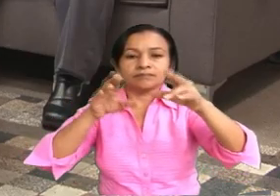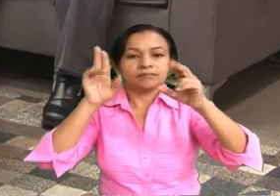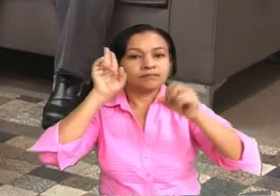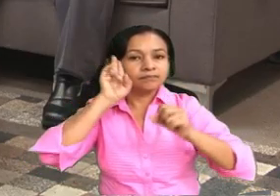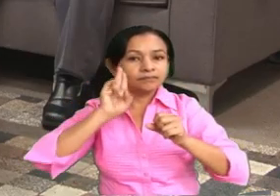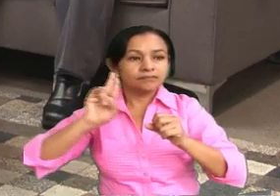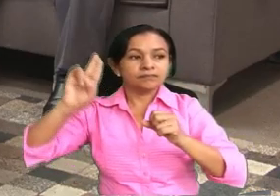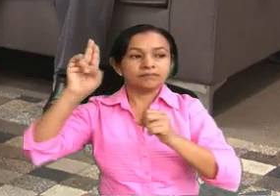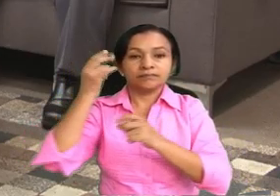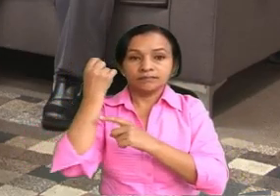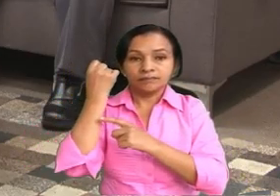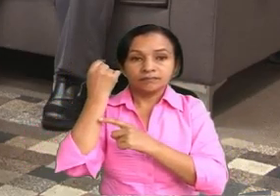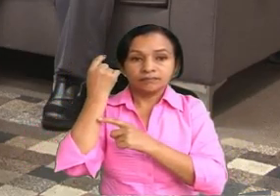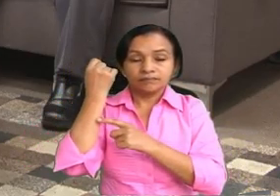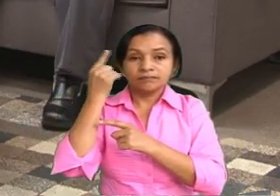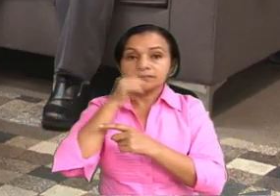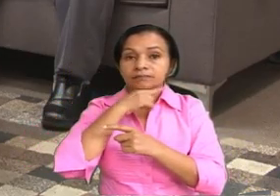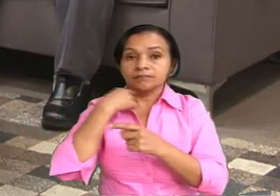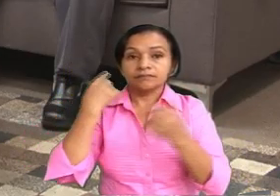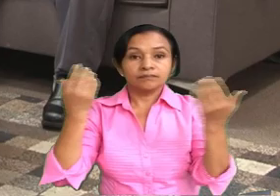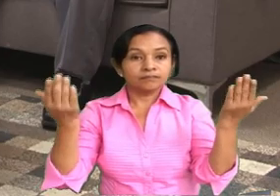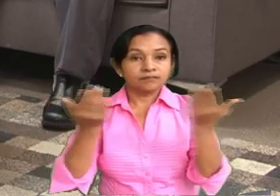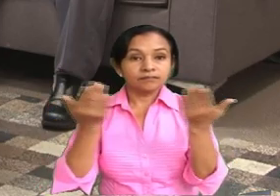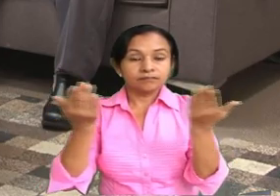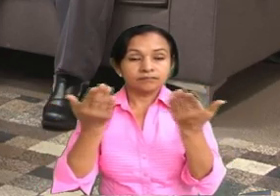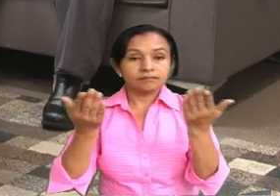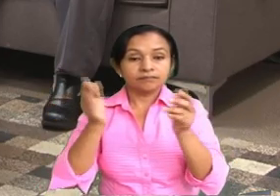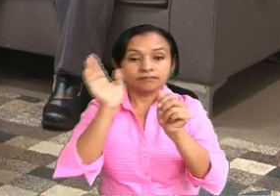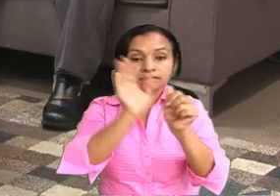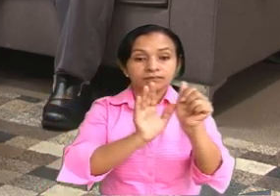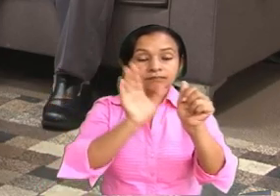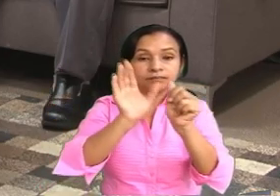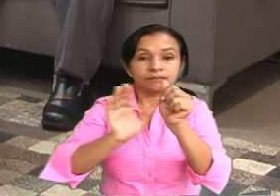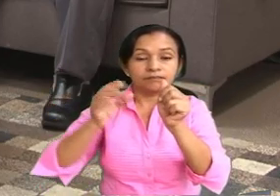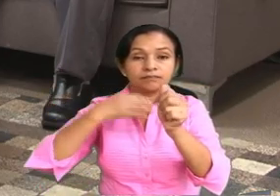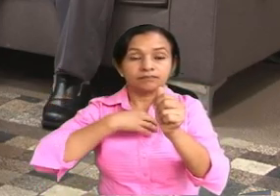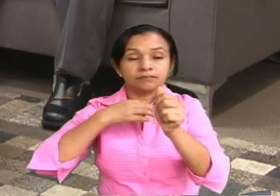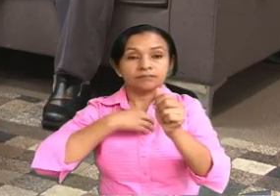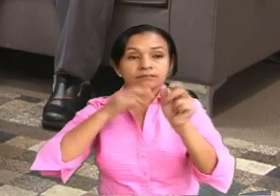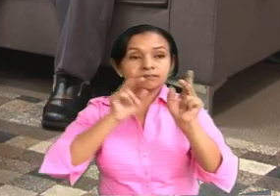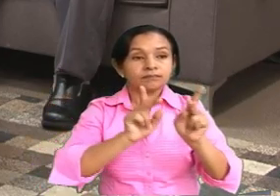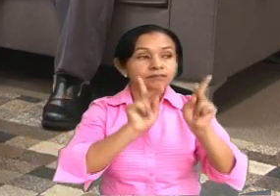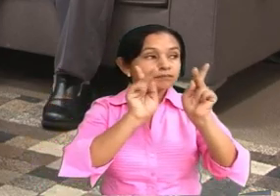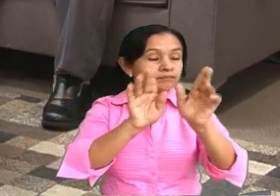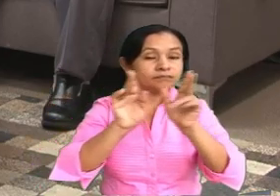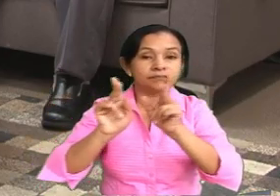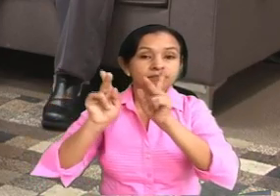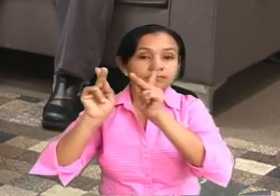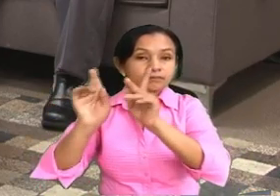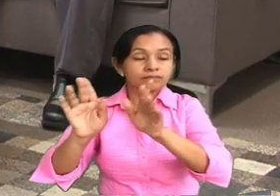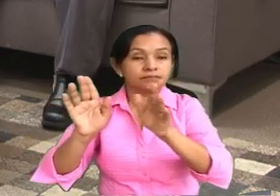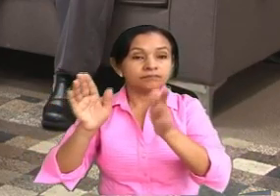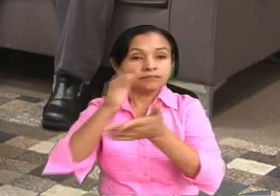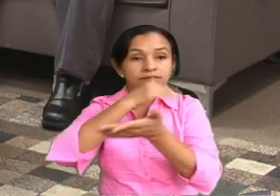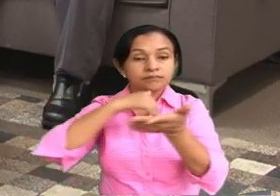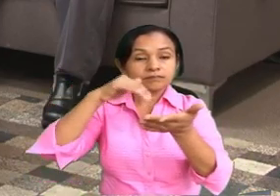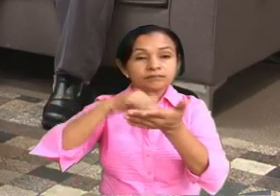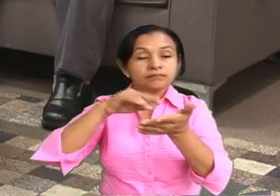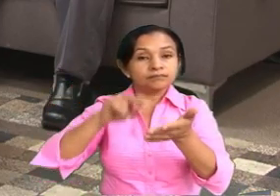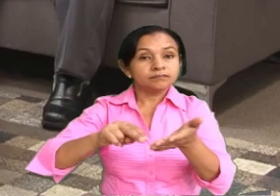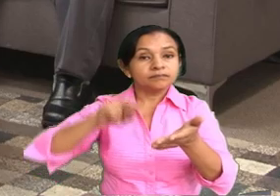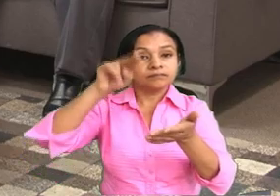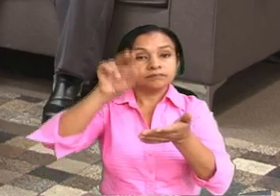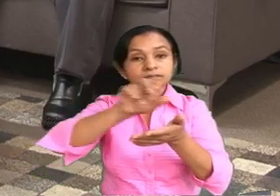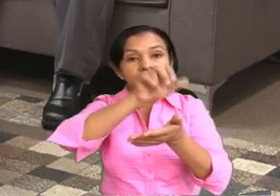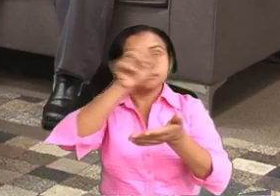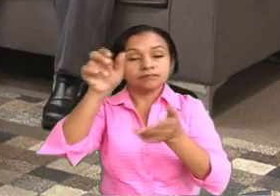eso entender la realidad, porque claro, cada territorio tiene sus particularidades, y entiendo que en el Pacífico y el Centro Norte es otra la